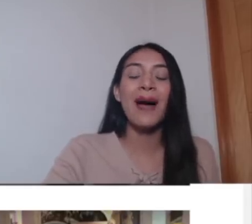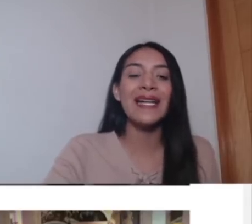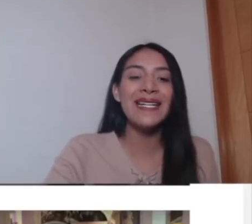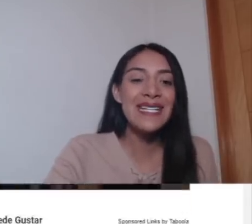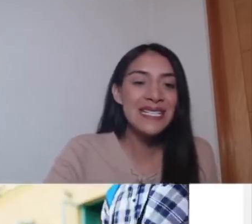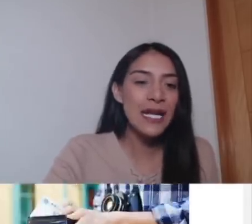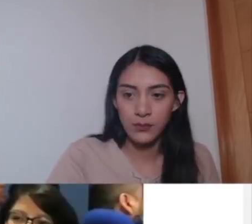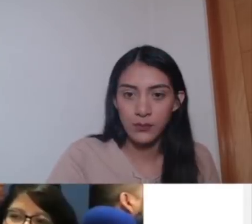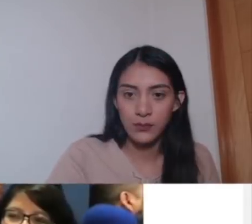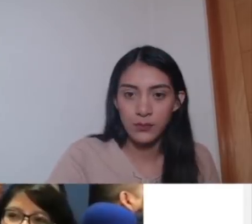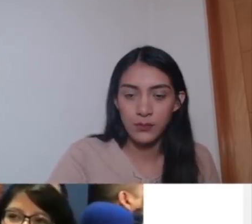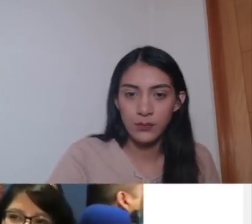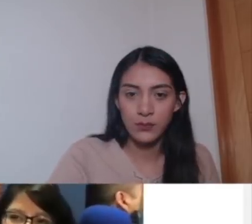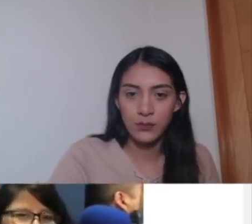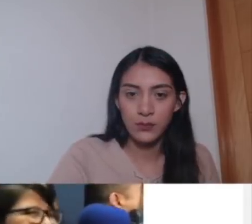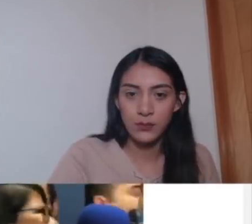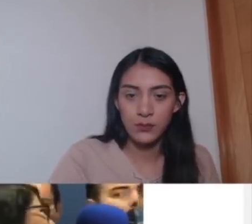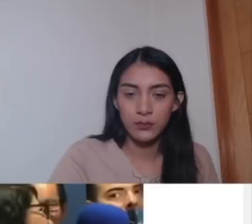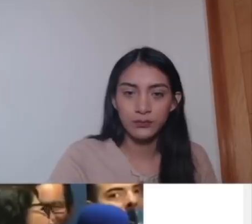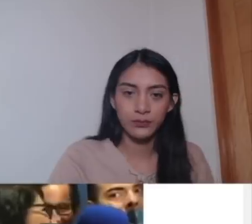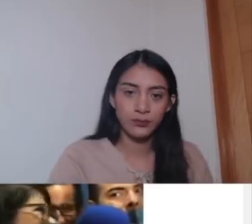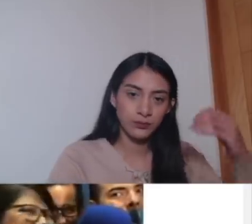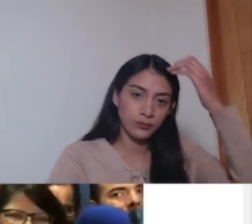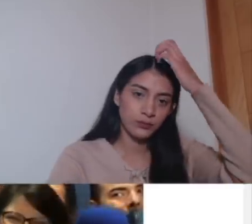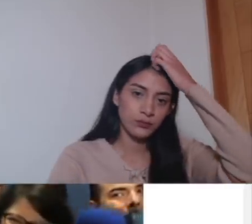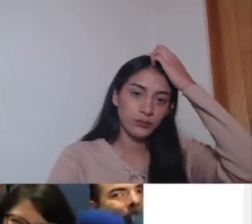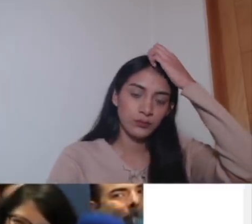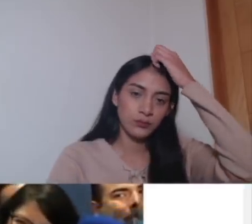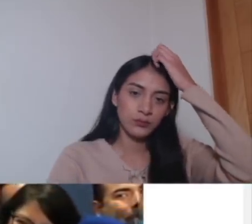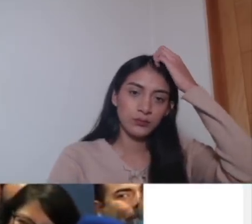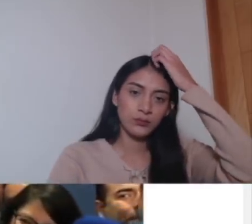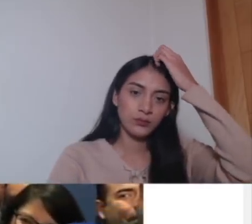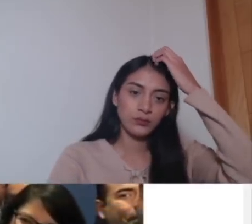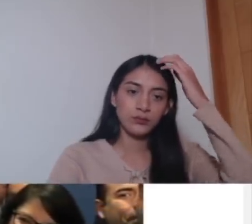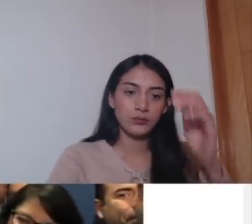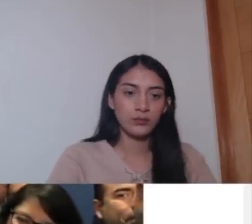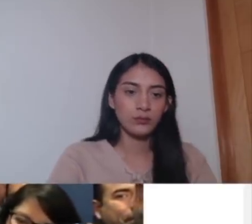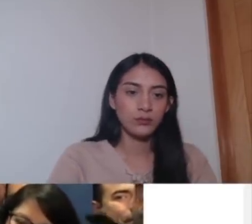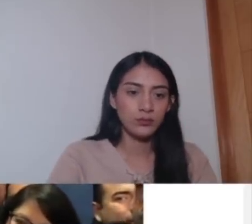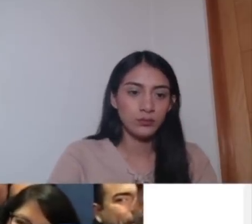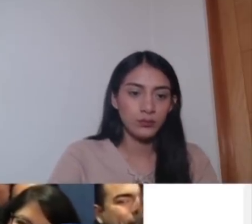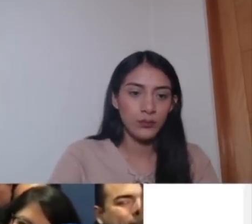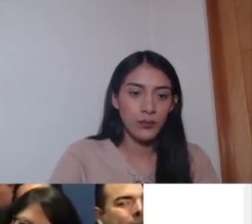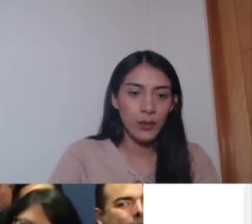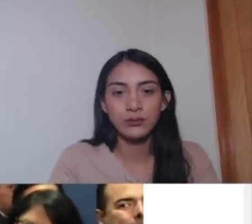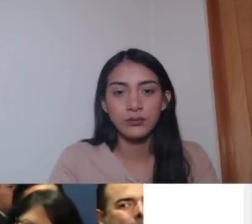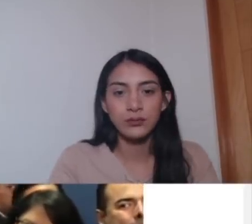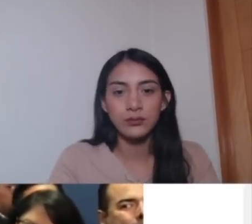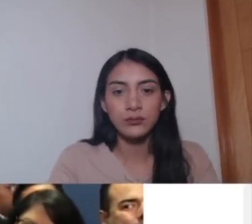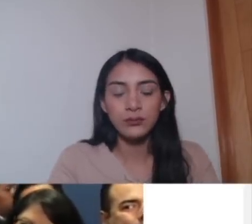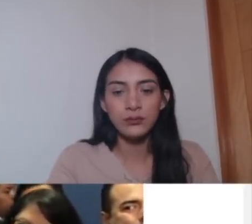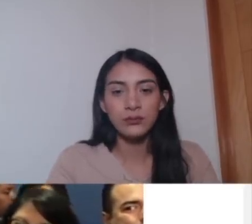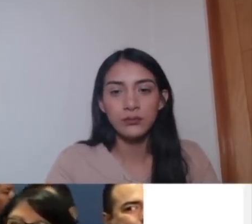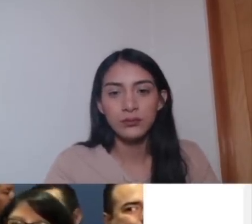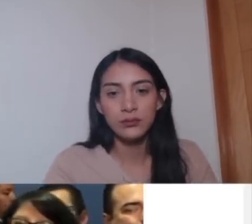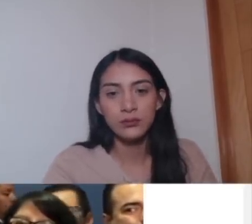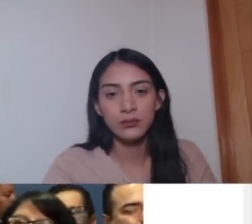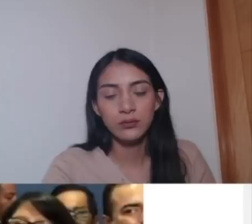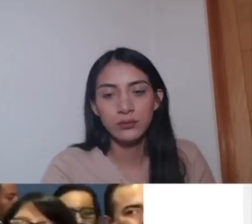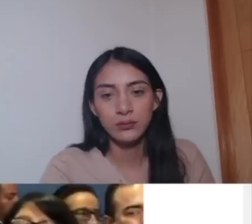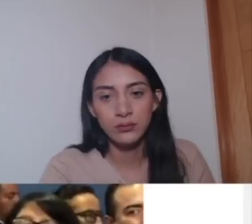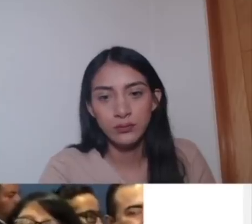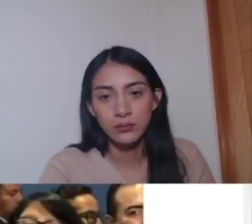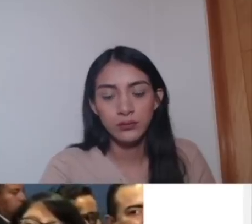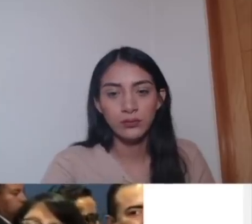diputado panista. Yo sí considero, más allá, respetando la política exterior, la lleva el gobierno federal y no el gobierno estatal, respetando la postura